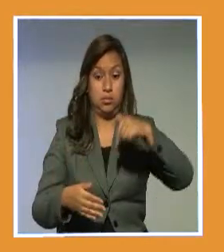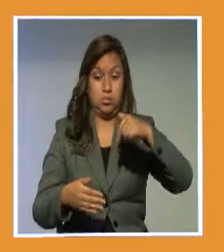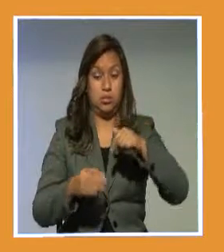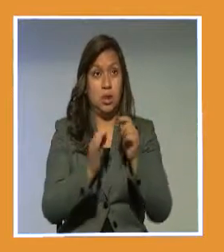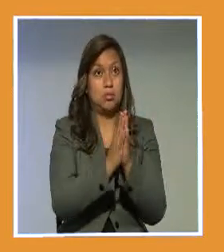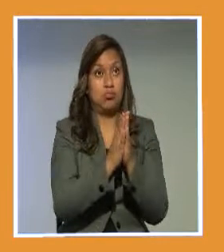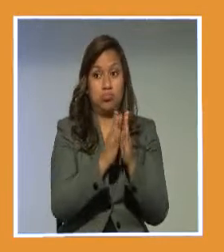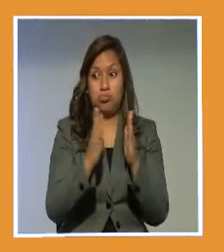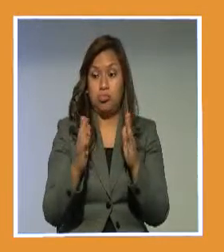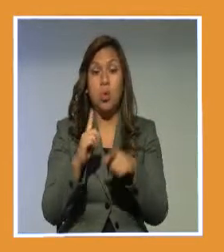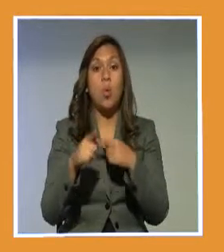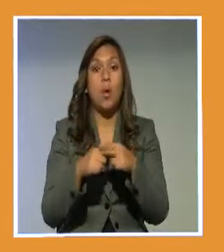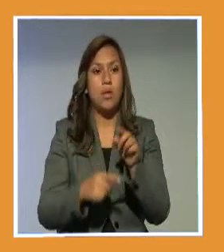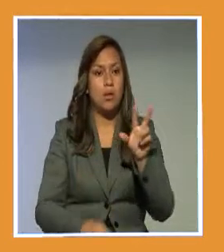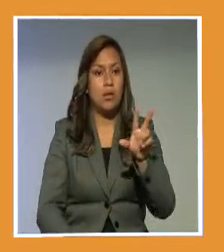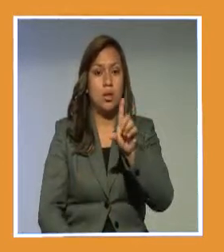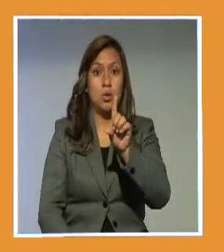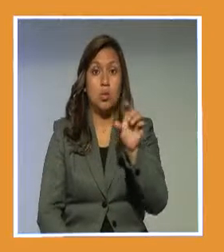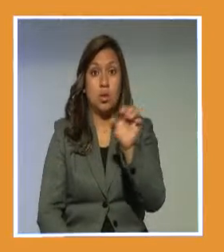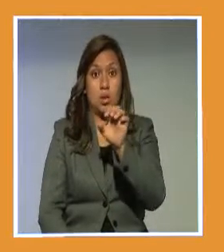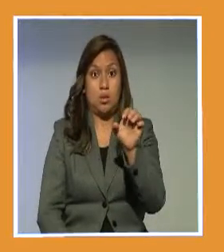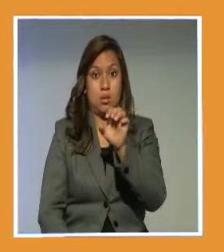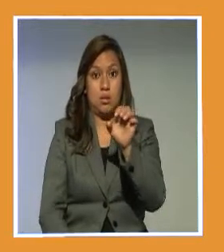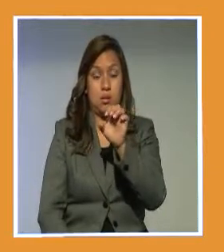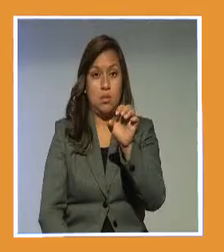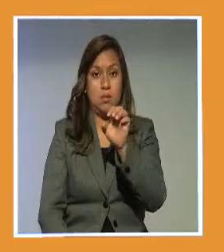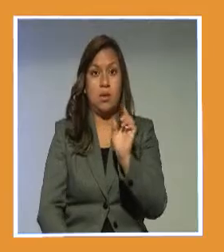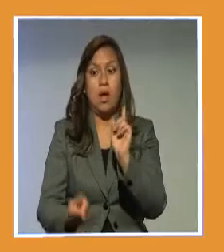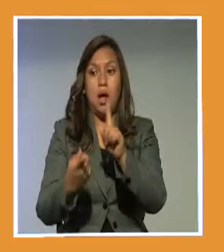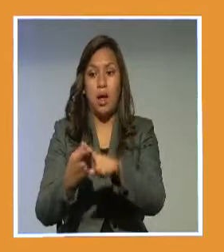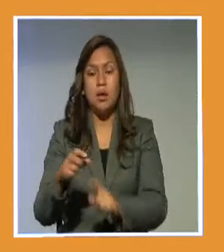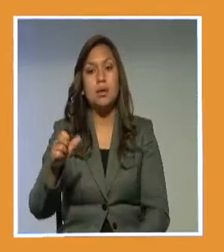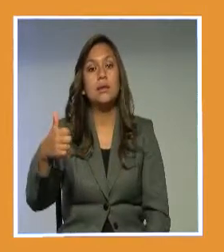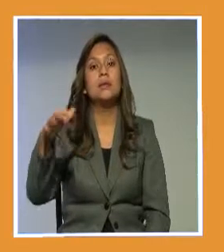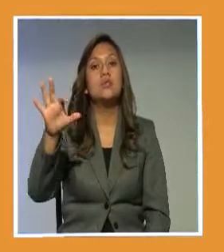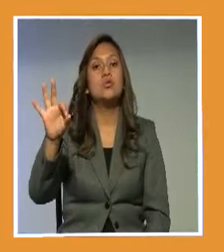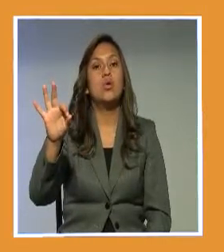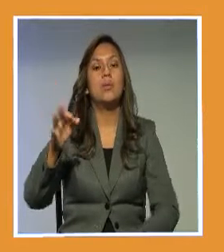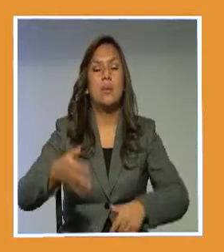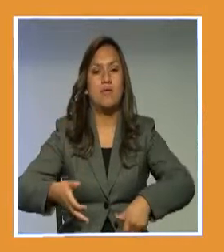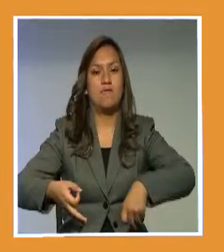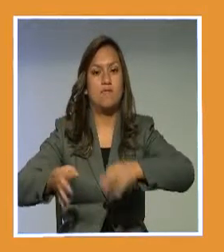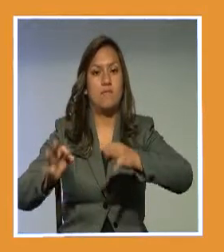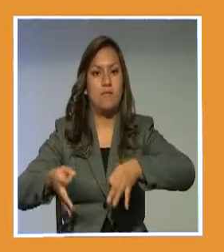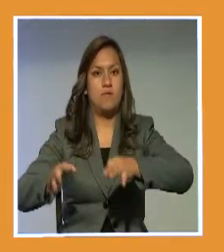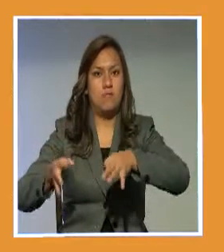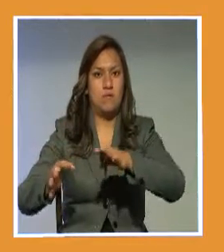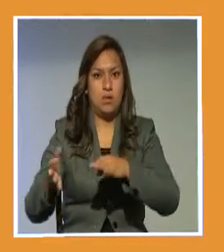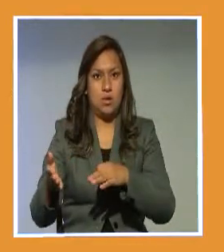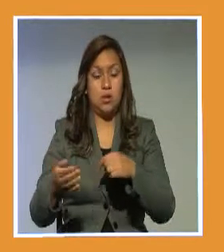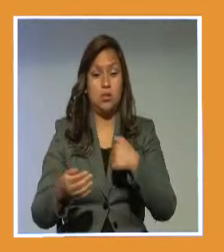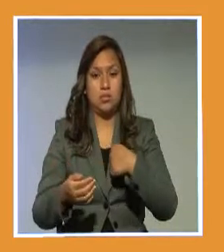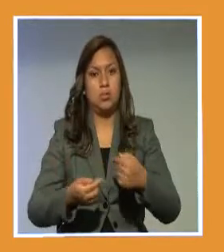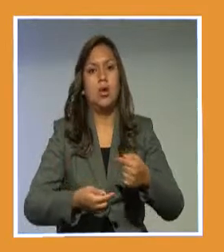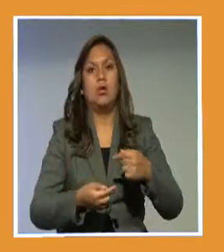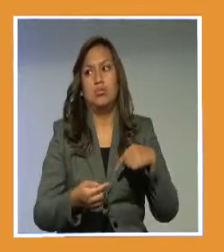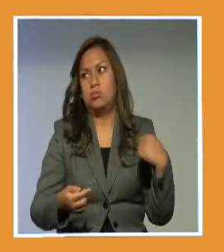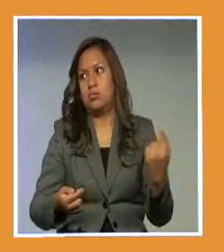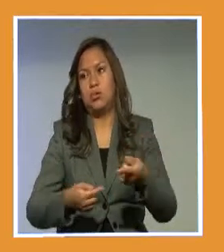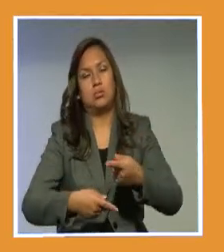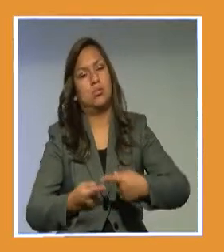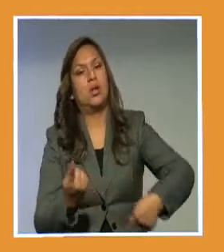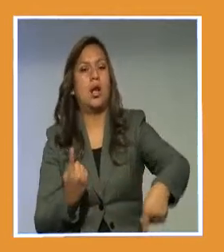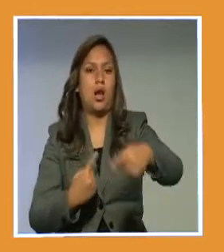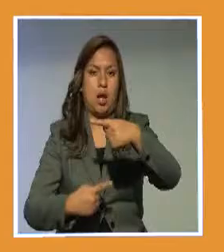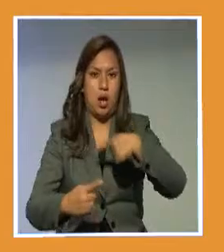periodo del 31 de enero al 19 de febrero, de tal manera que estaremos retornando ya a nuestros quehaceres